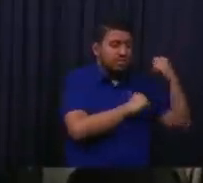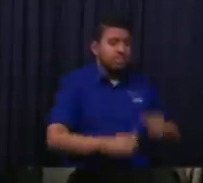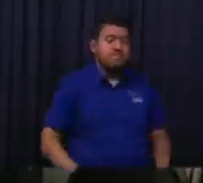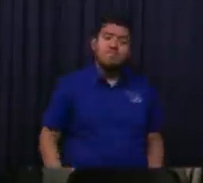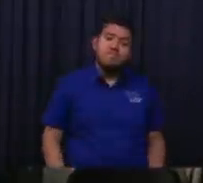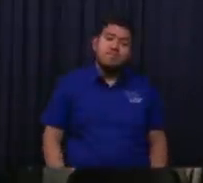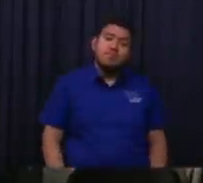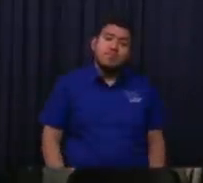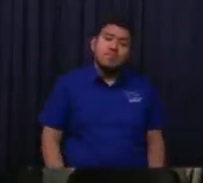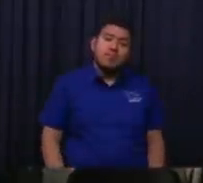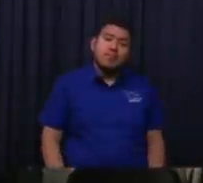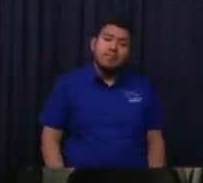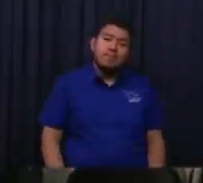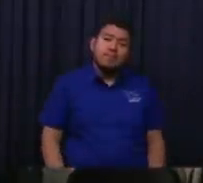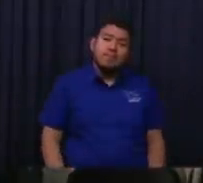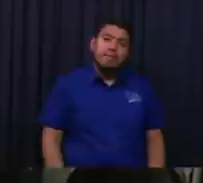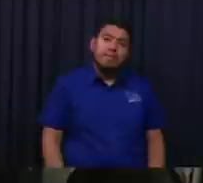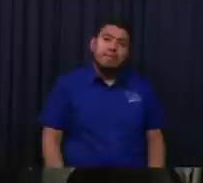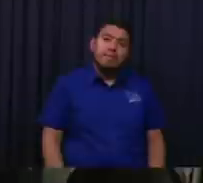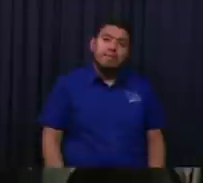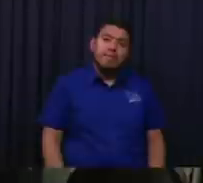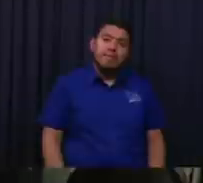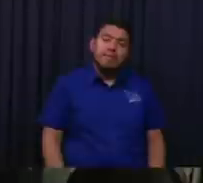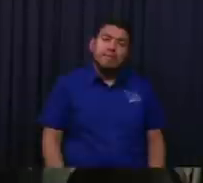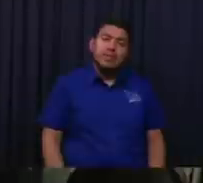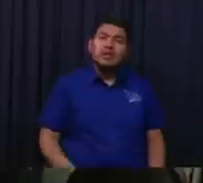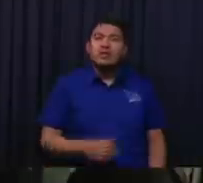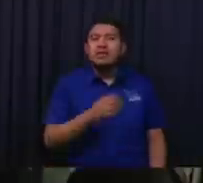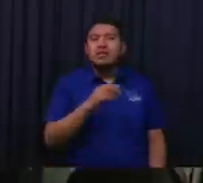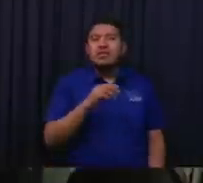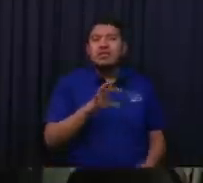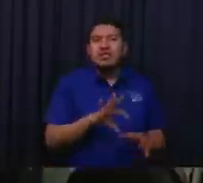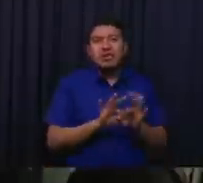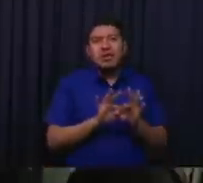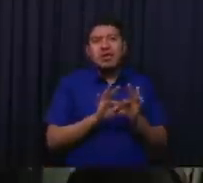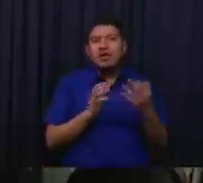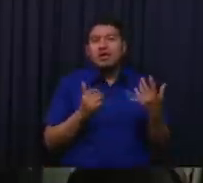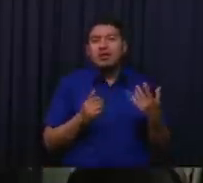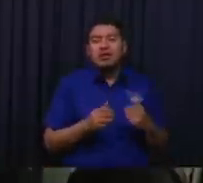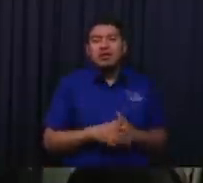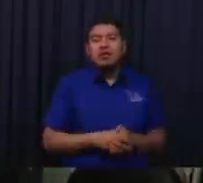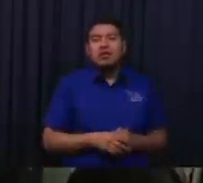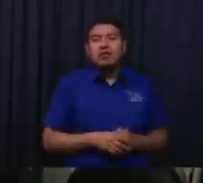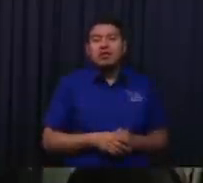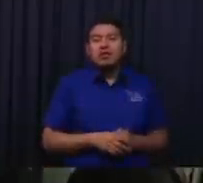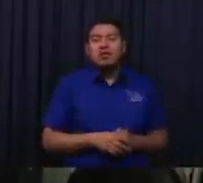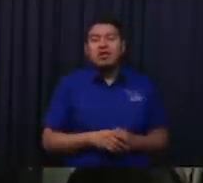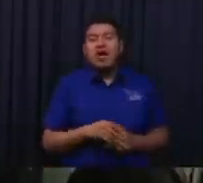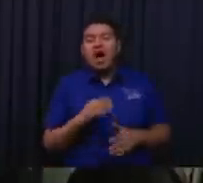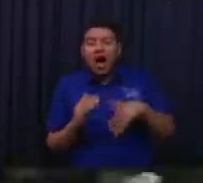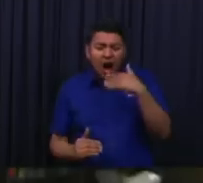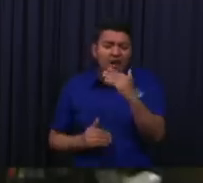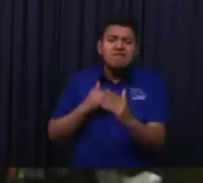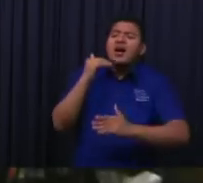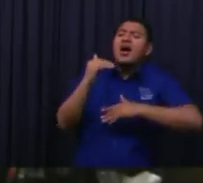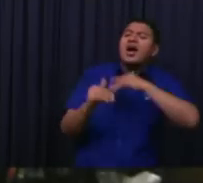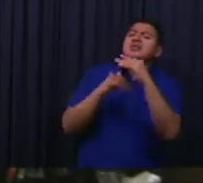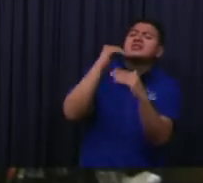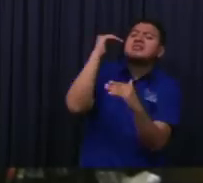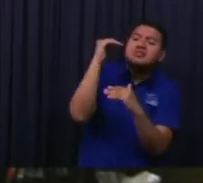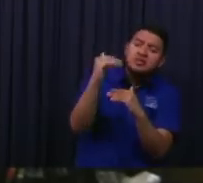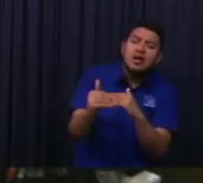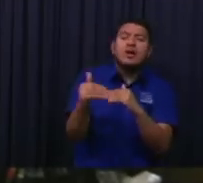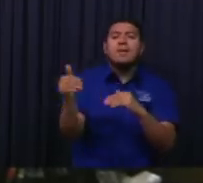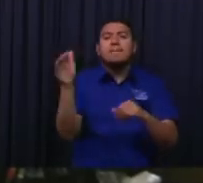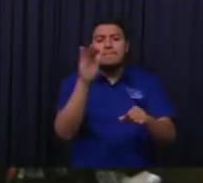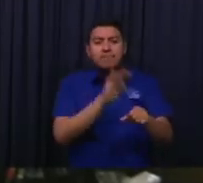de convertirnos de un estado primitivo, humano, a transicionar a la nueva etapa y nueva dimensión.